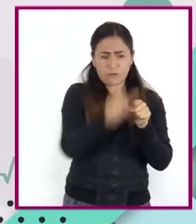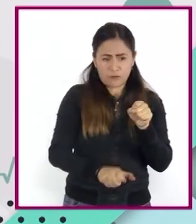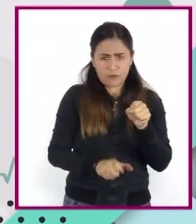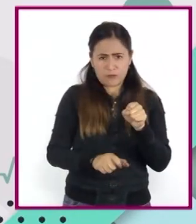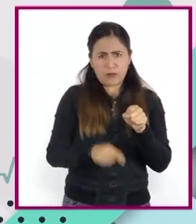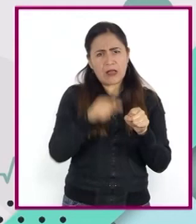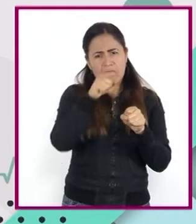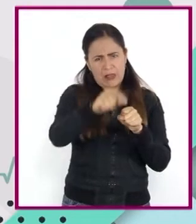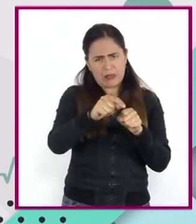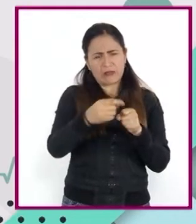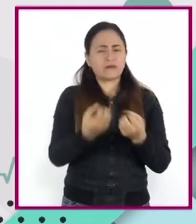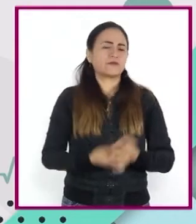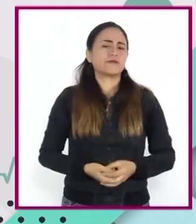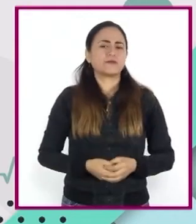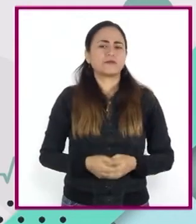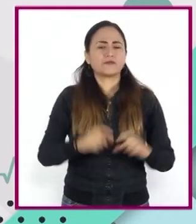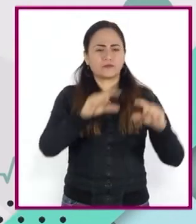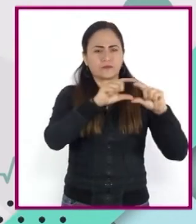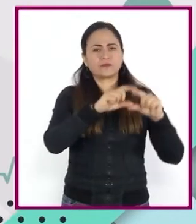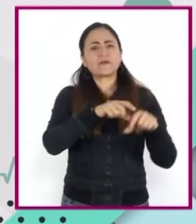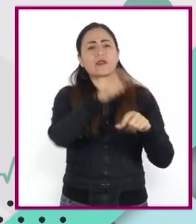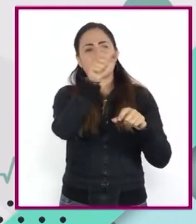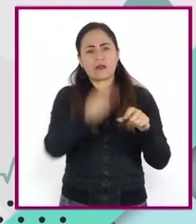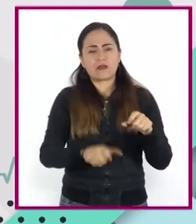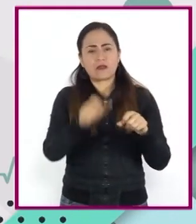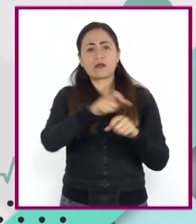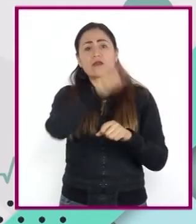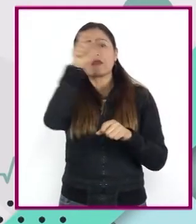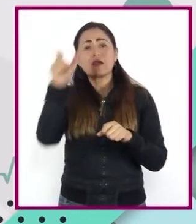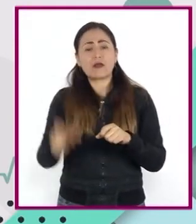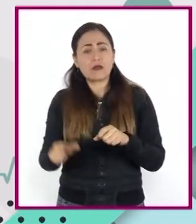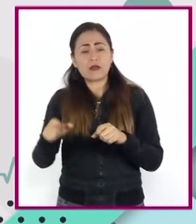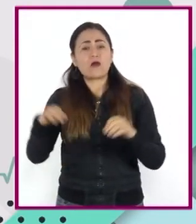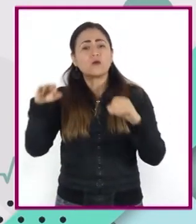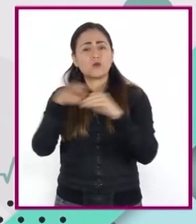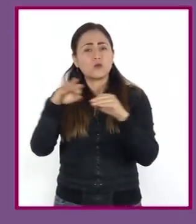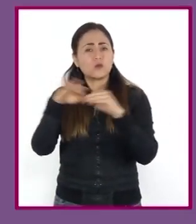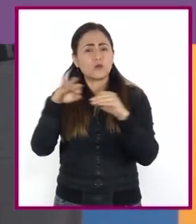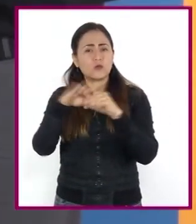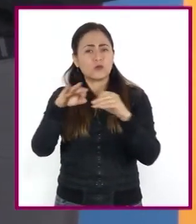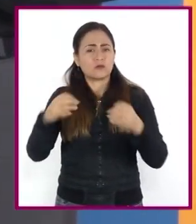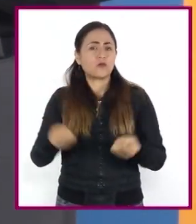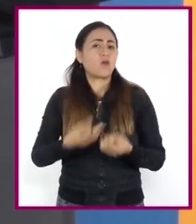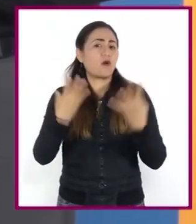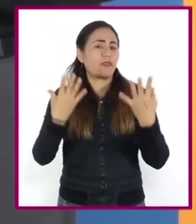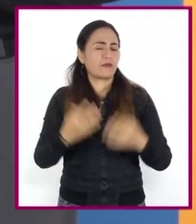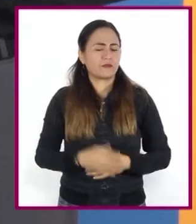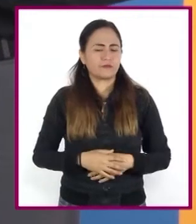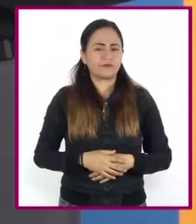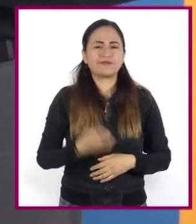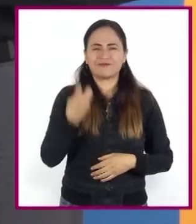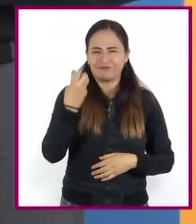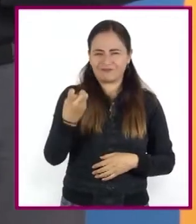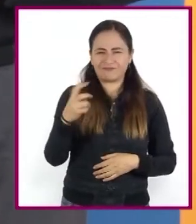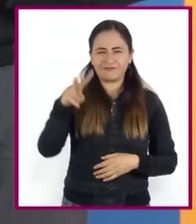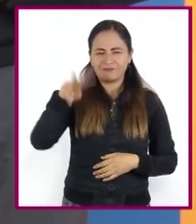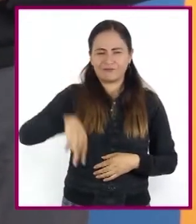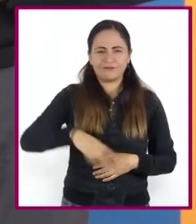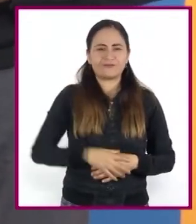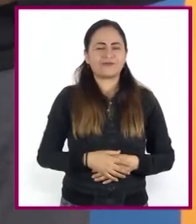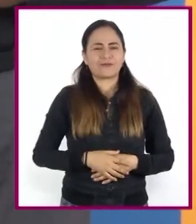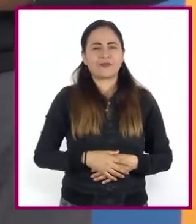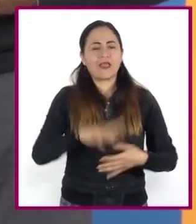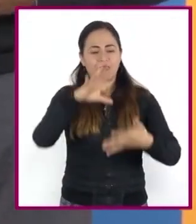variables involucradas y en la segunda la frecuencia con la que aparece. Así es, Carlos. El uso de tablas